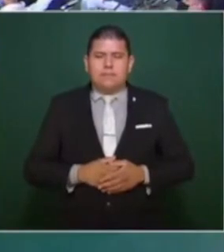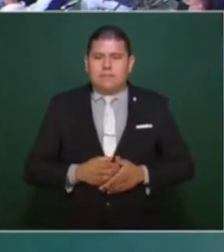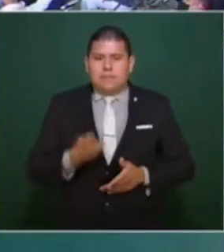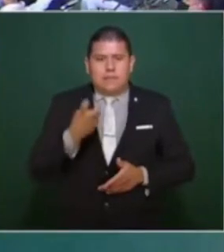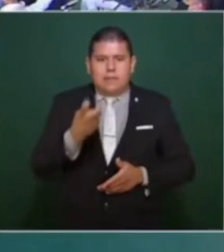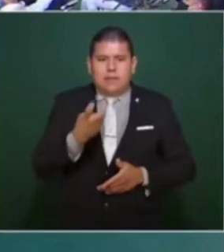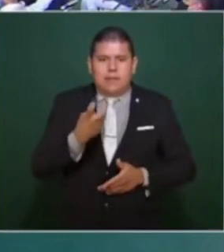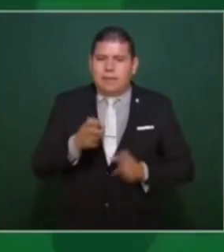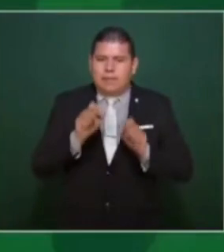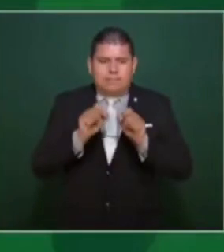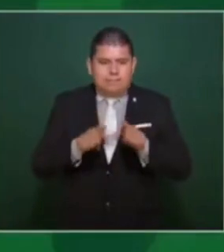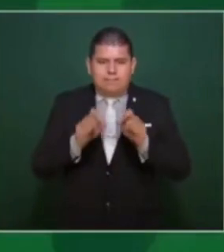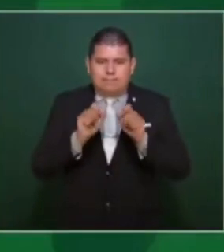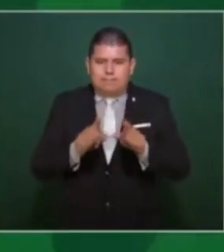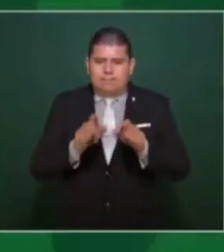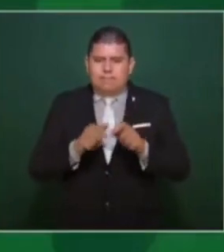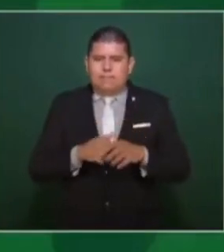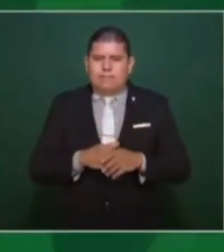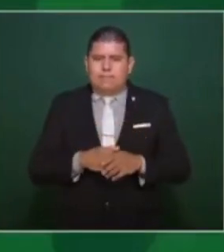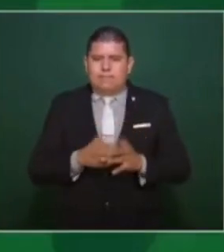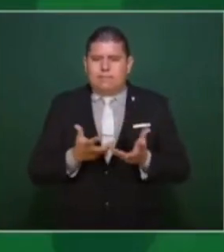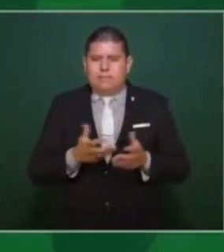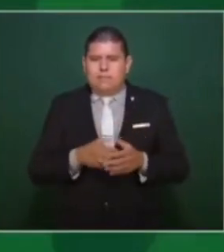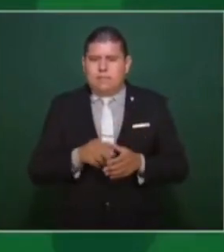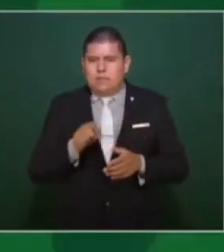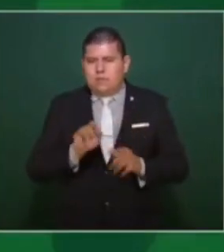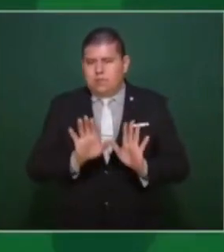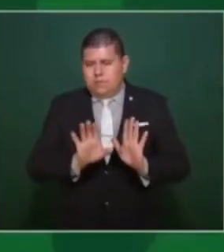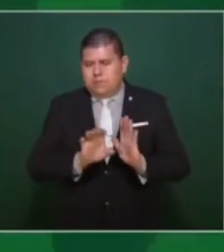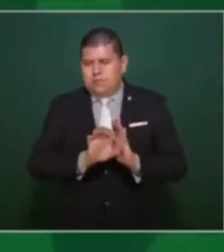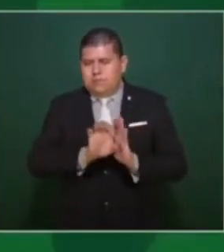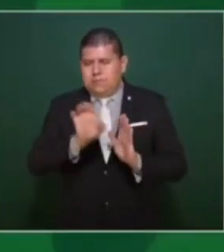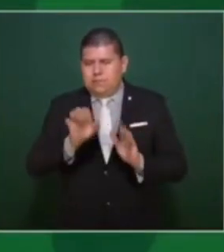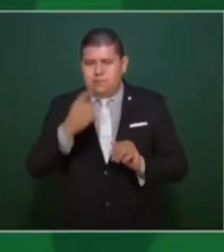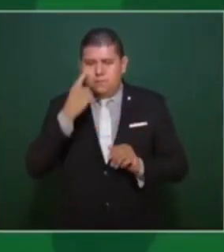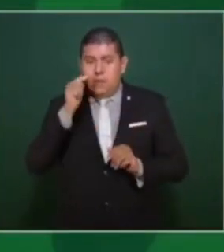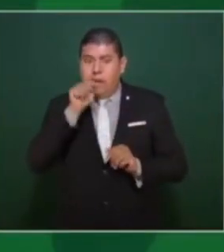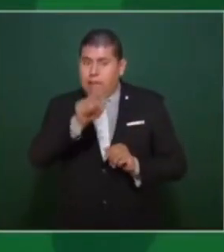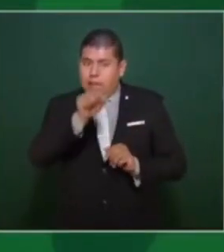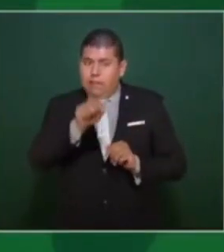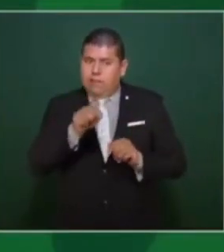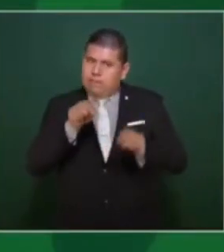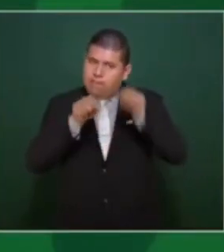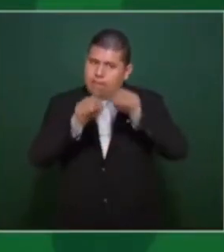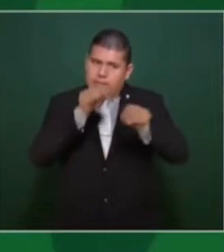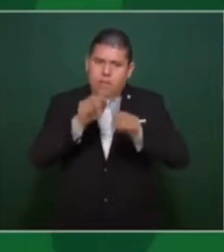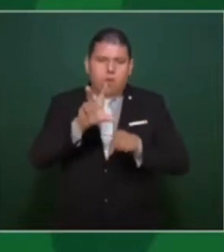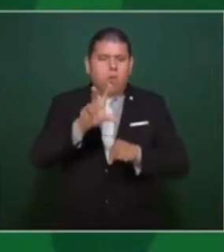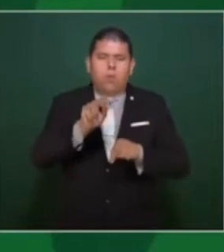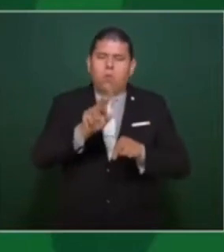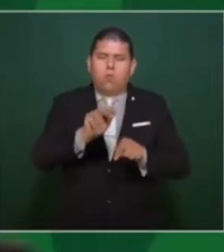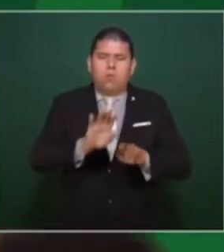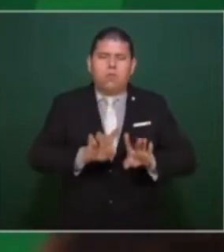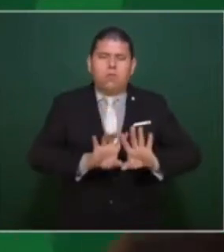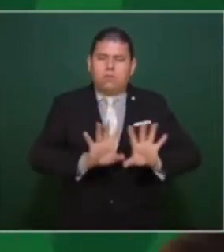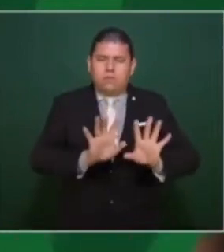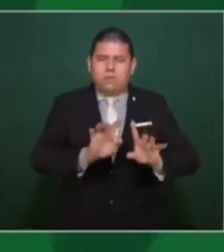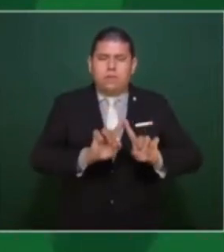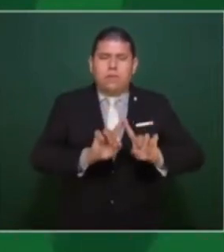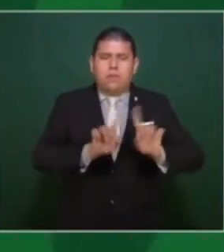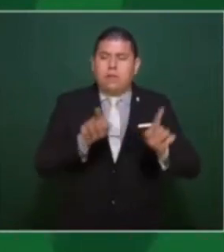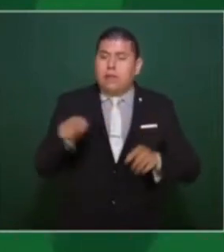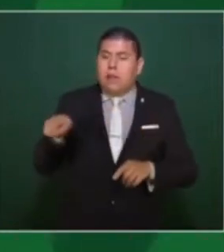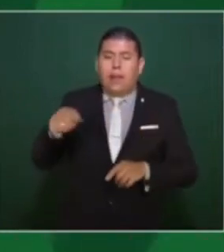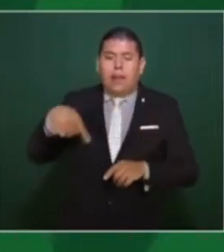es lo mismo, pero que conste, no es contra ti, son los